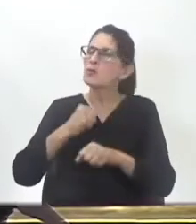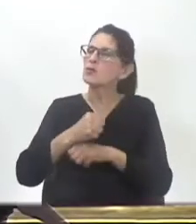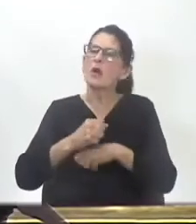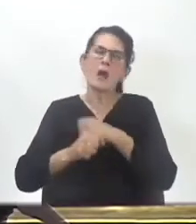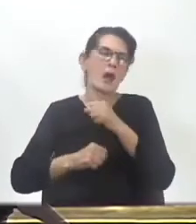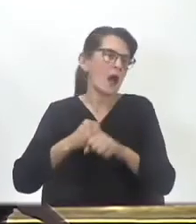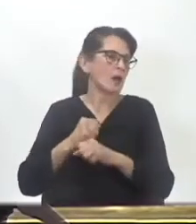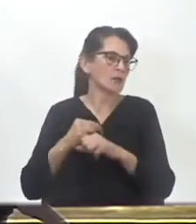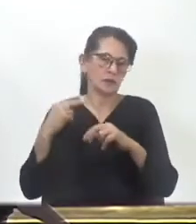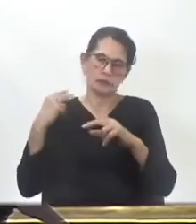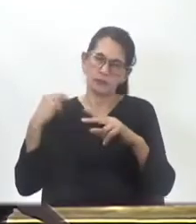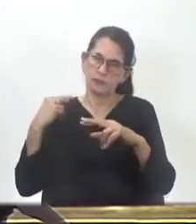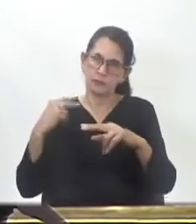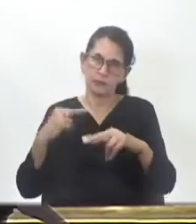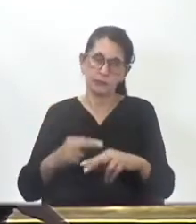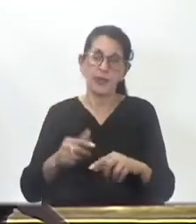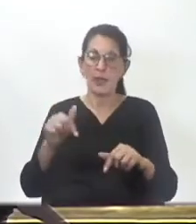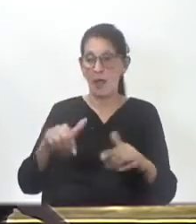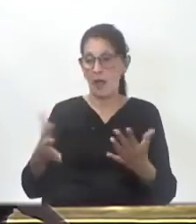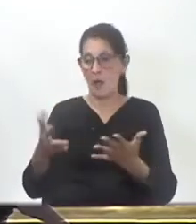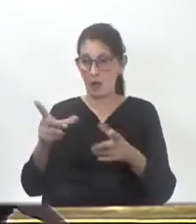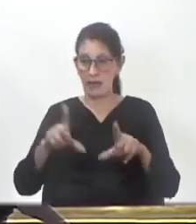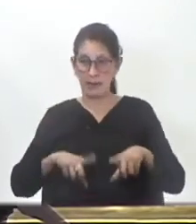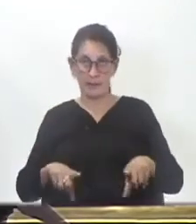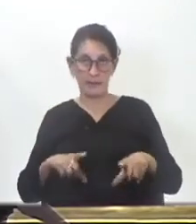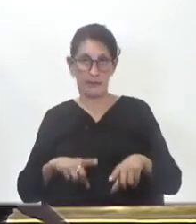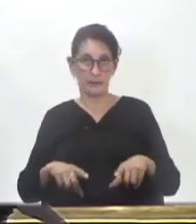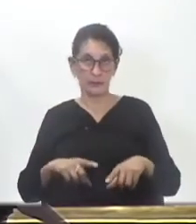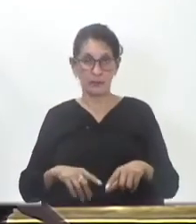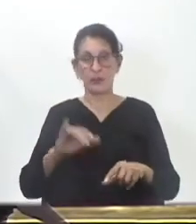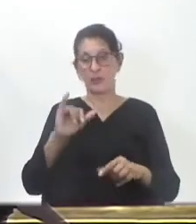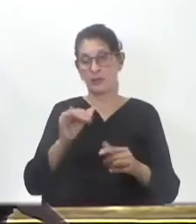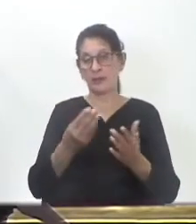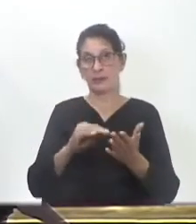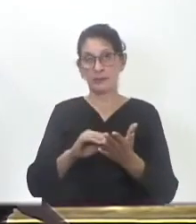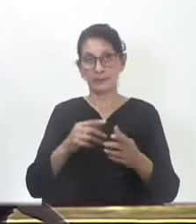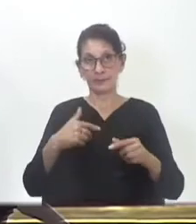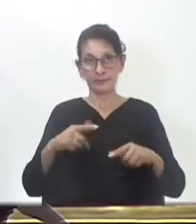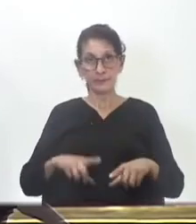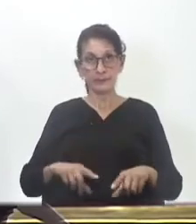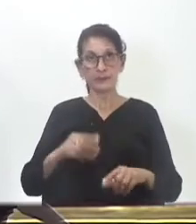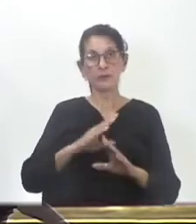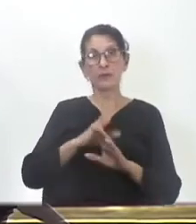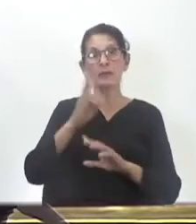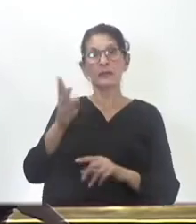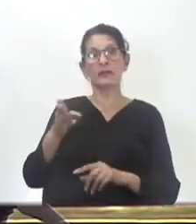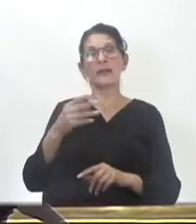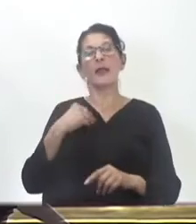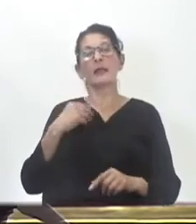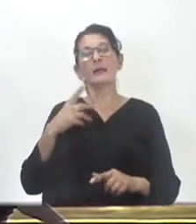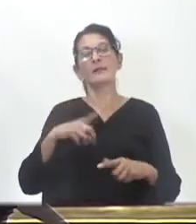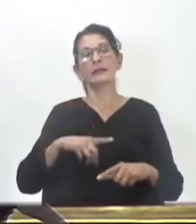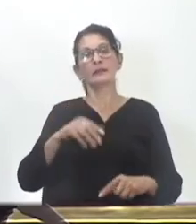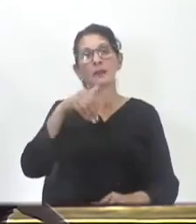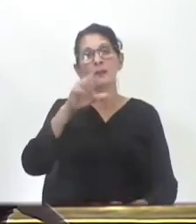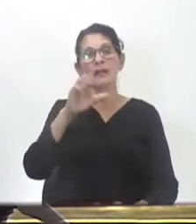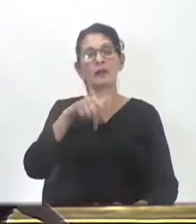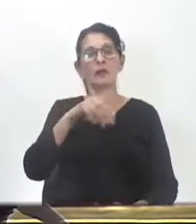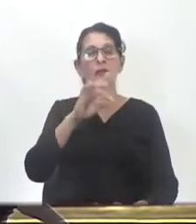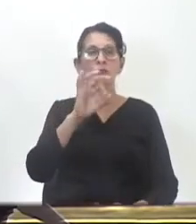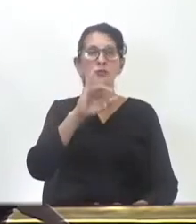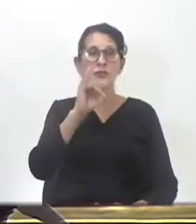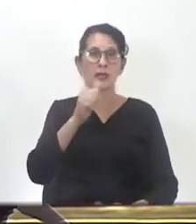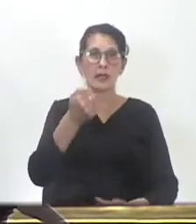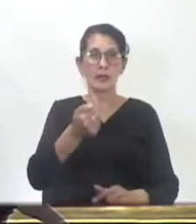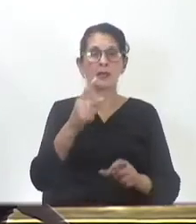muchísimos años. Y ahora el ministro, y más que nada el ministro, voy a ir al director del INR Mendoza, agarraron un sistema